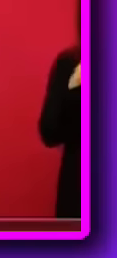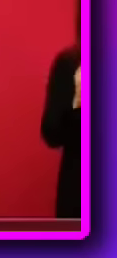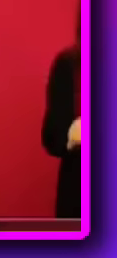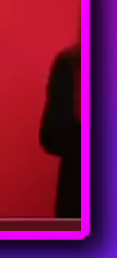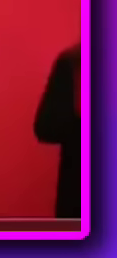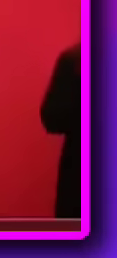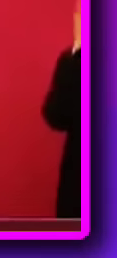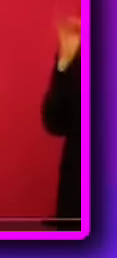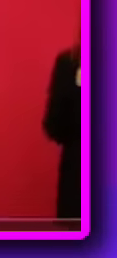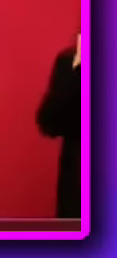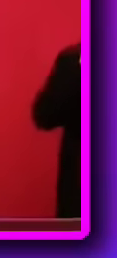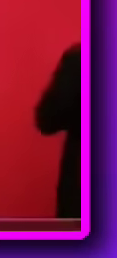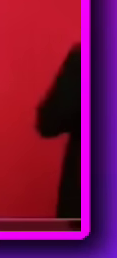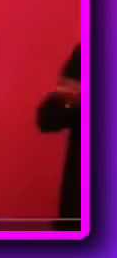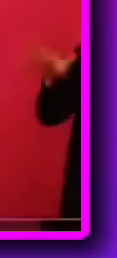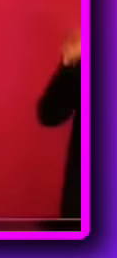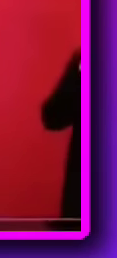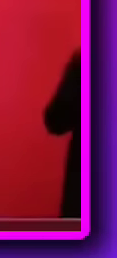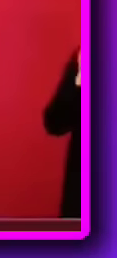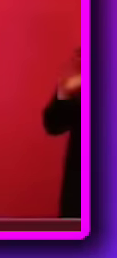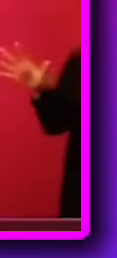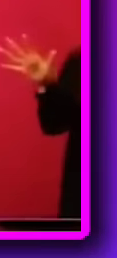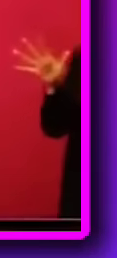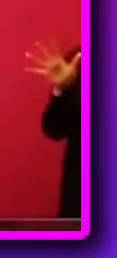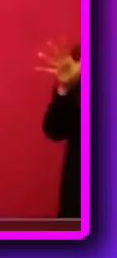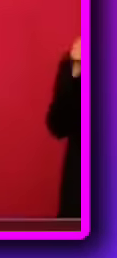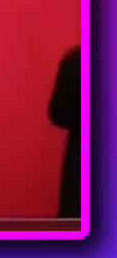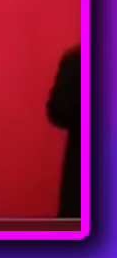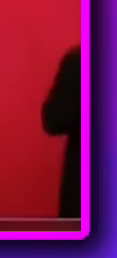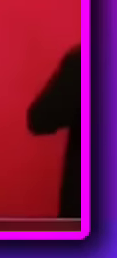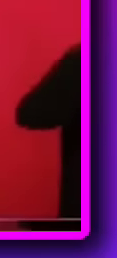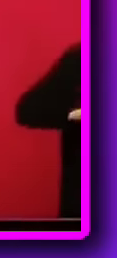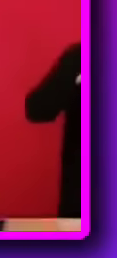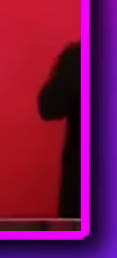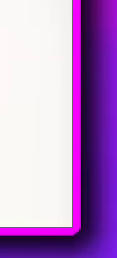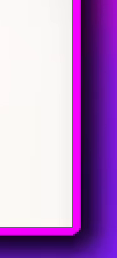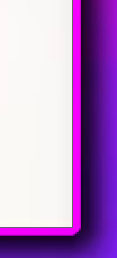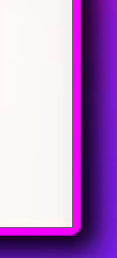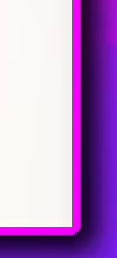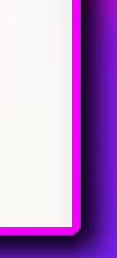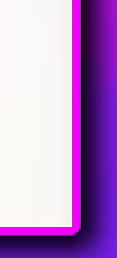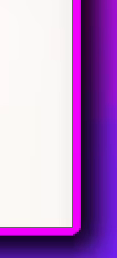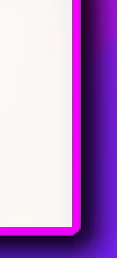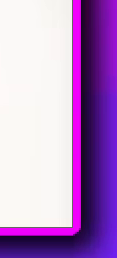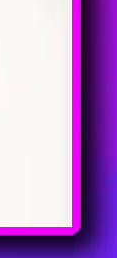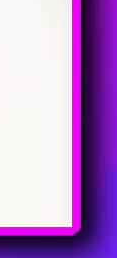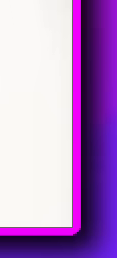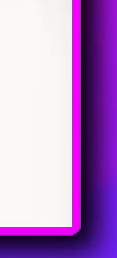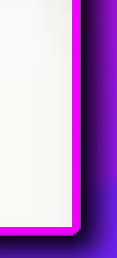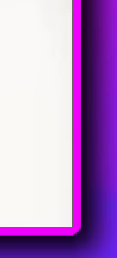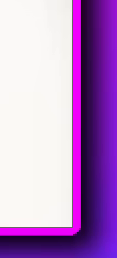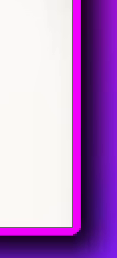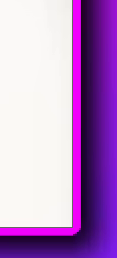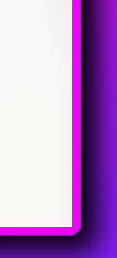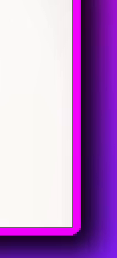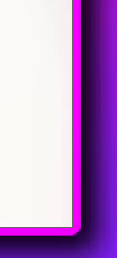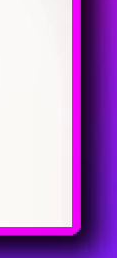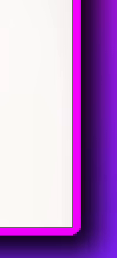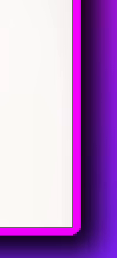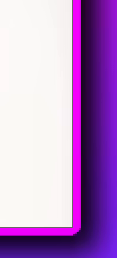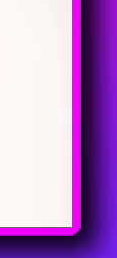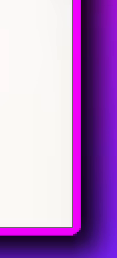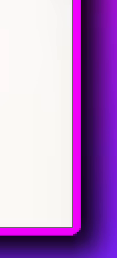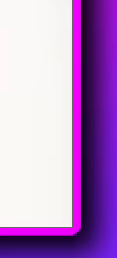comienza con los ataques desde la mañanera en contra de don Ricardo Salinas Pliego, dueño de TV Azteca, porque